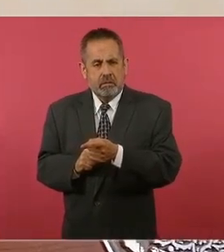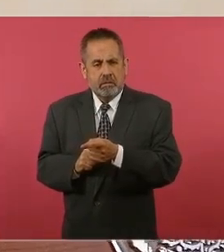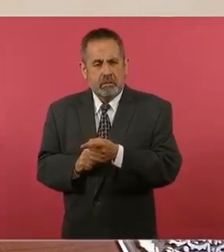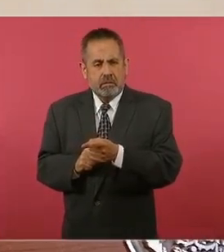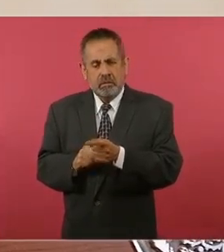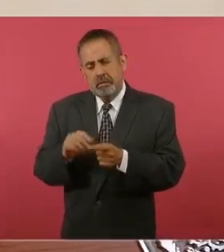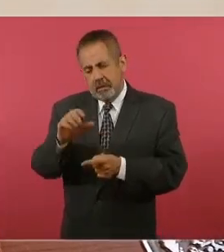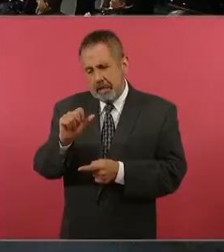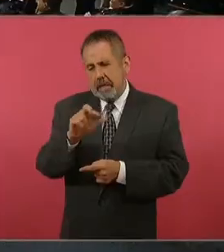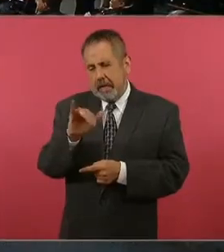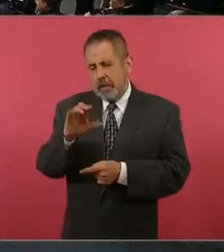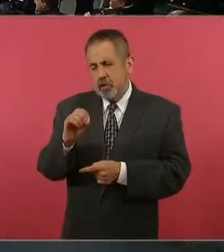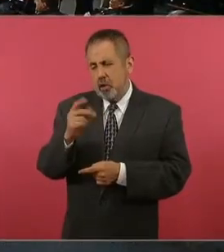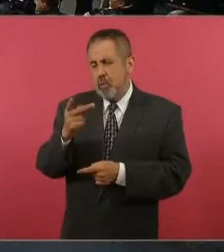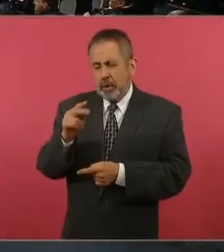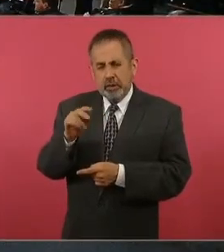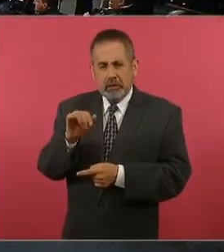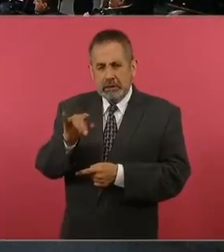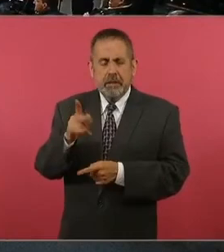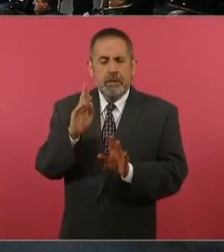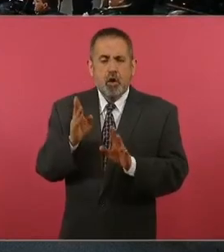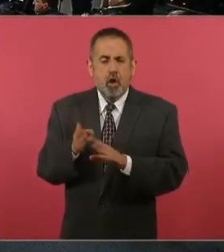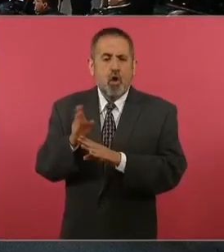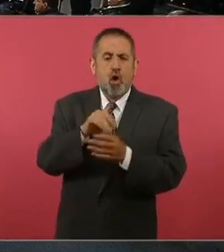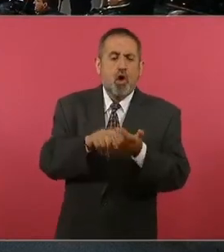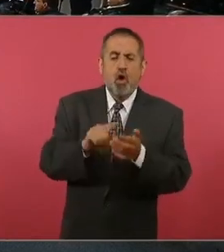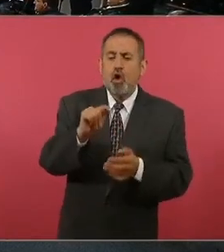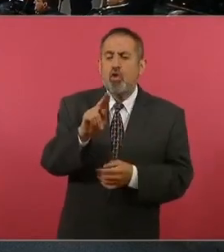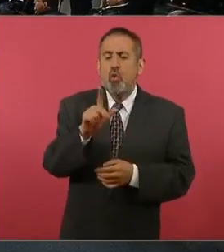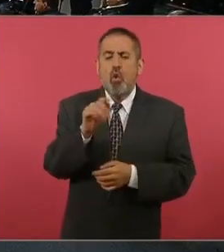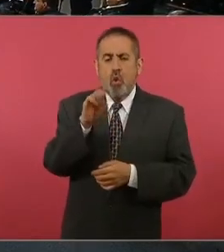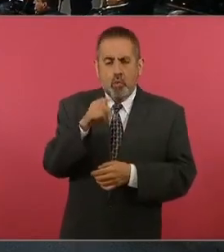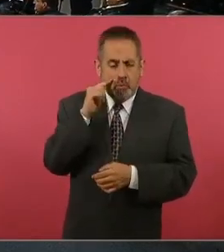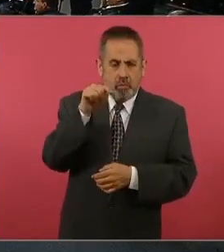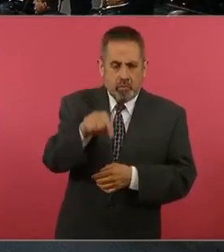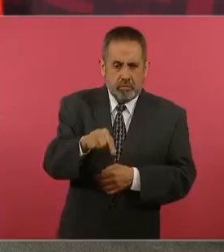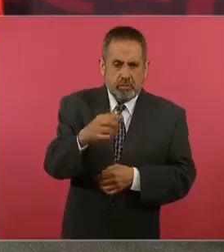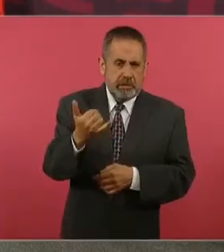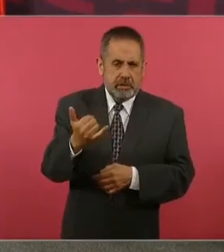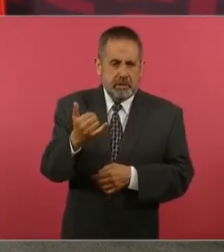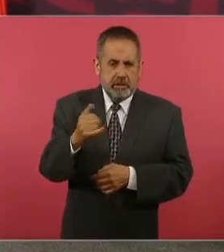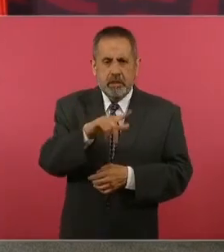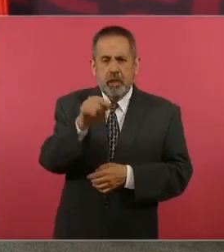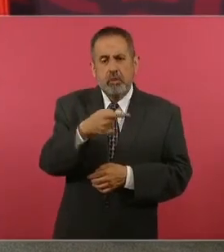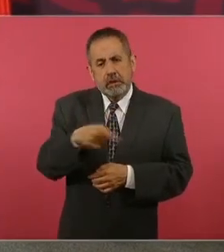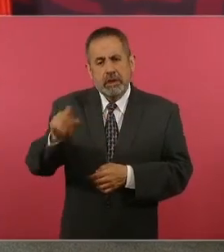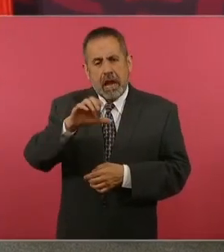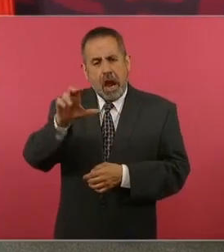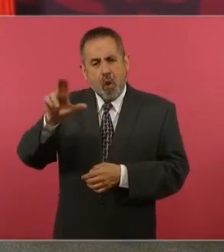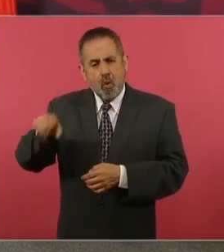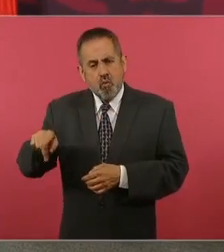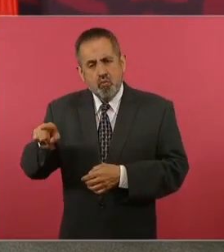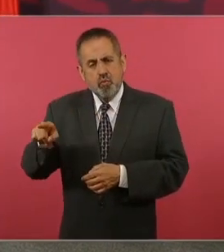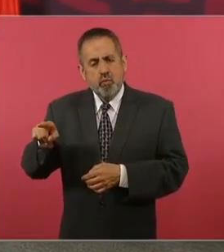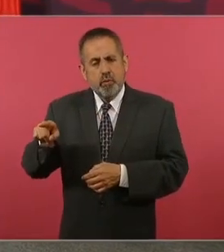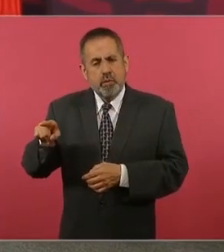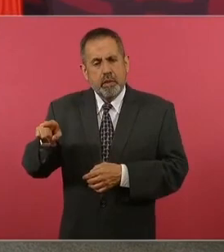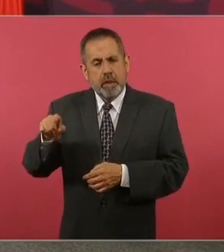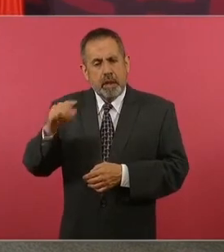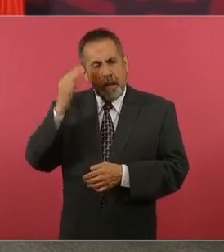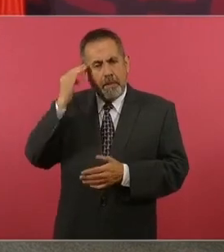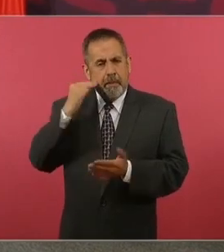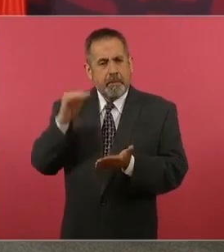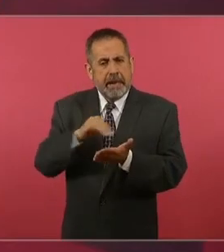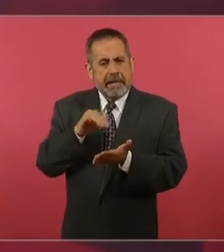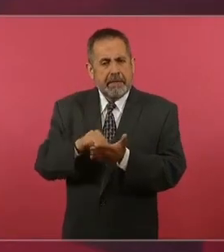sí, Carrillo Puerto, pero vamos a Tulum y luego Cancún, Mérida,